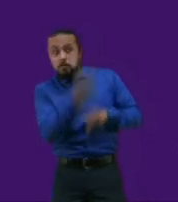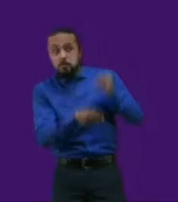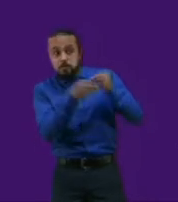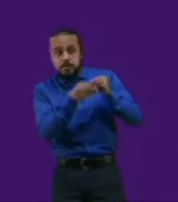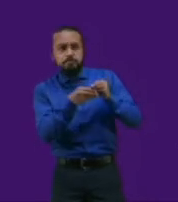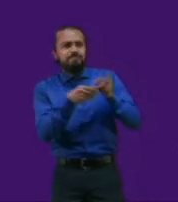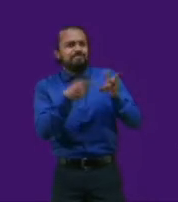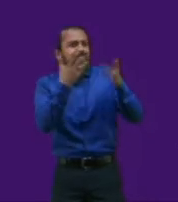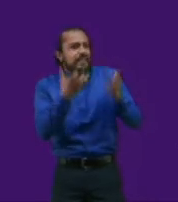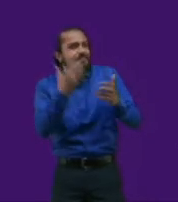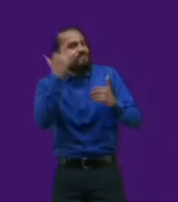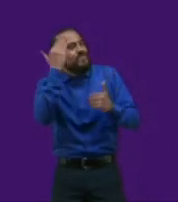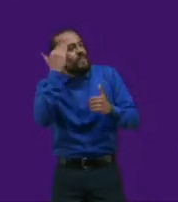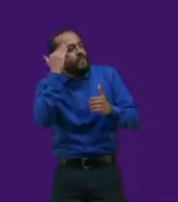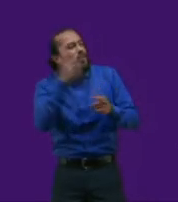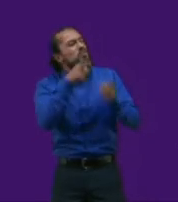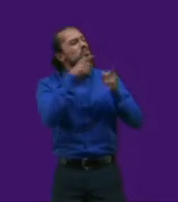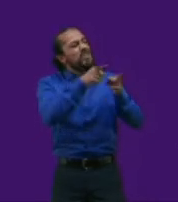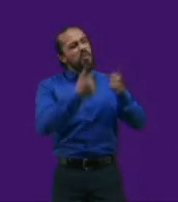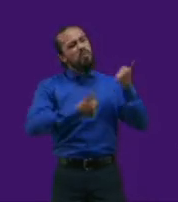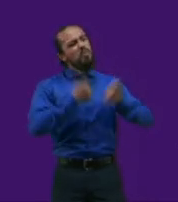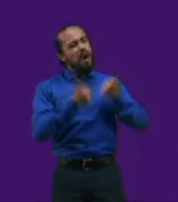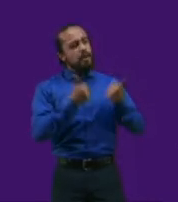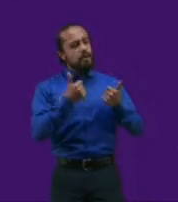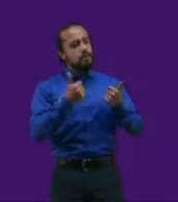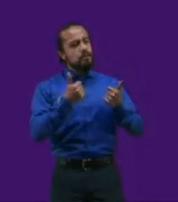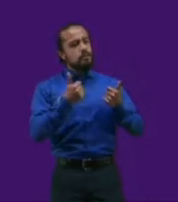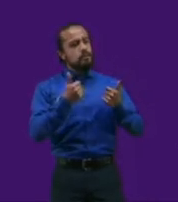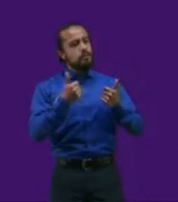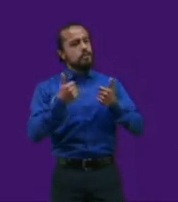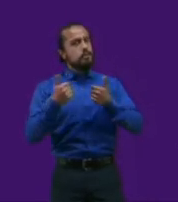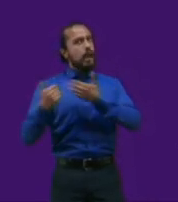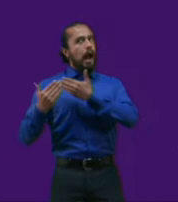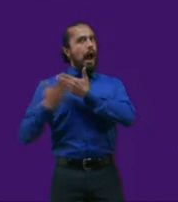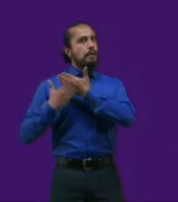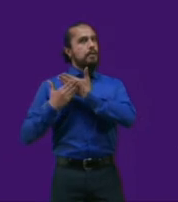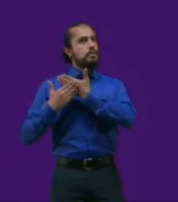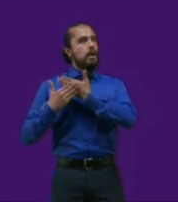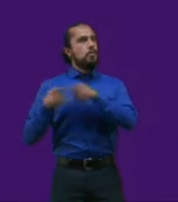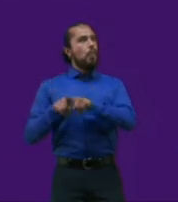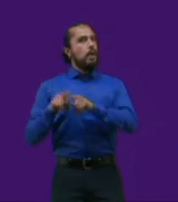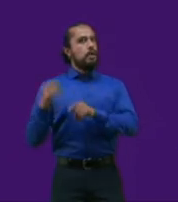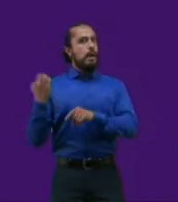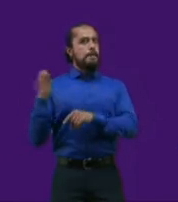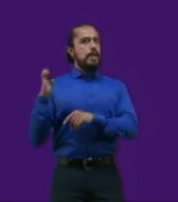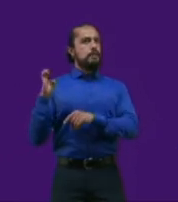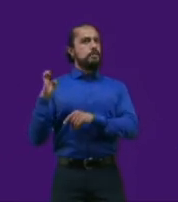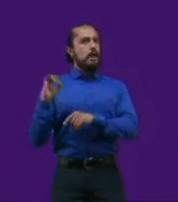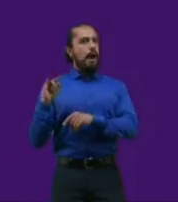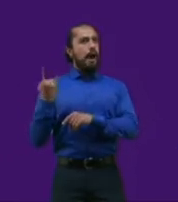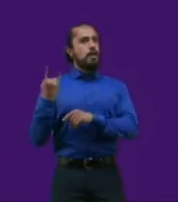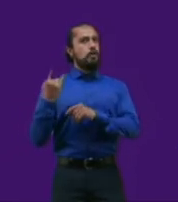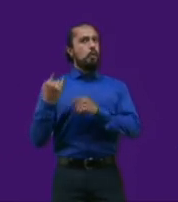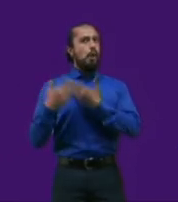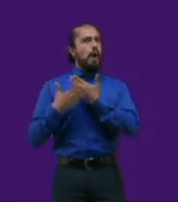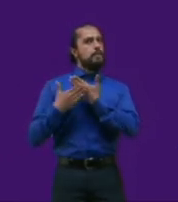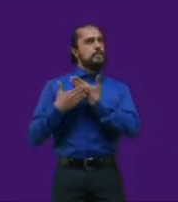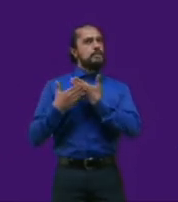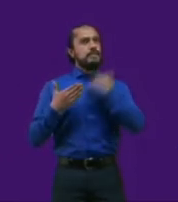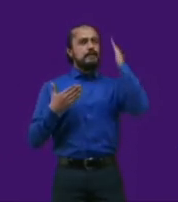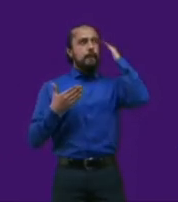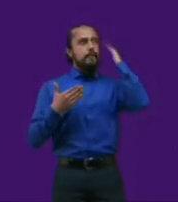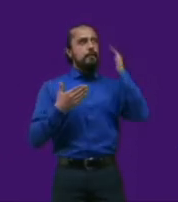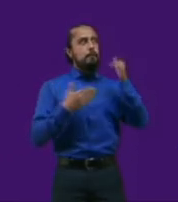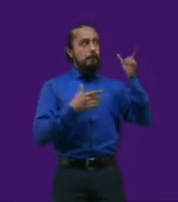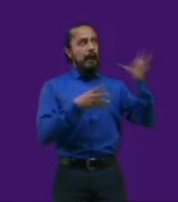encantaría saber qué cosas nos tienen que prevenir a nosotros como emprendedores frente a un fondo de inversionistas o frente a un inversionista.